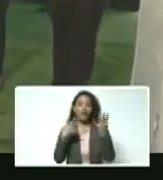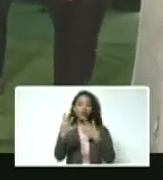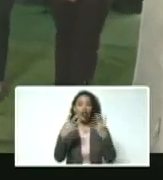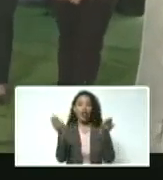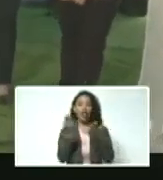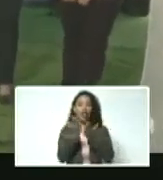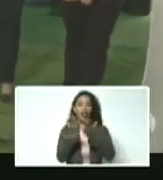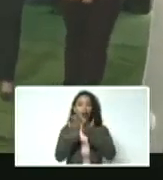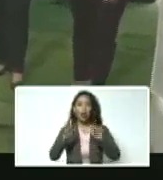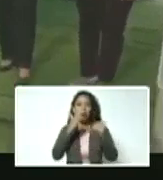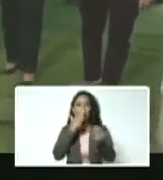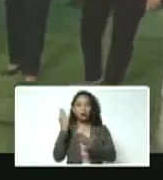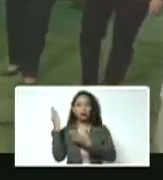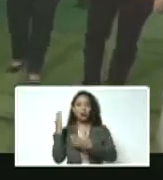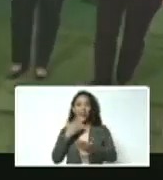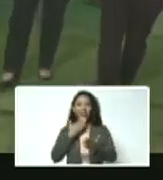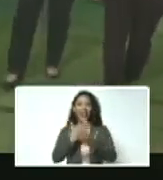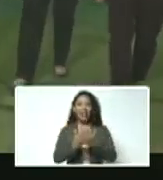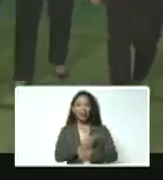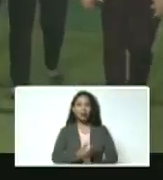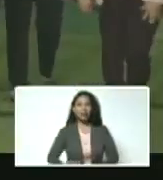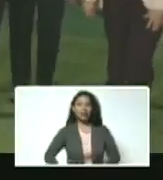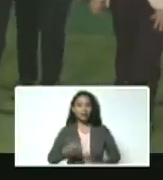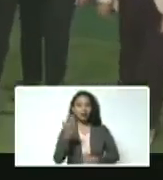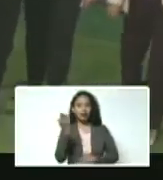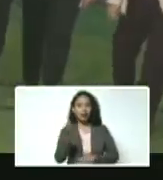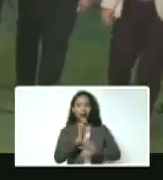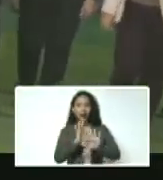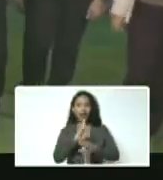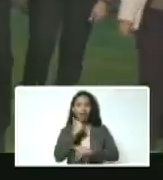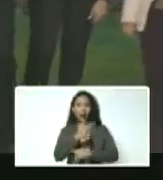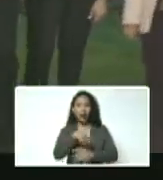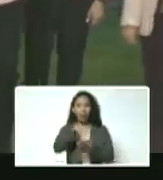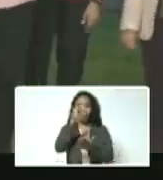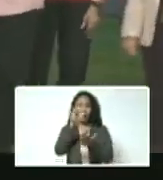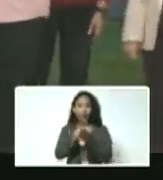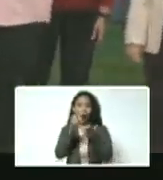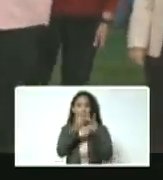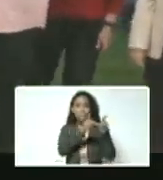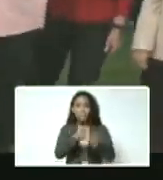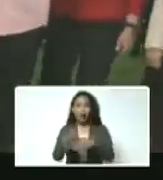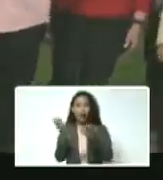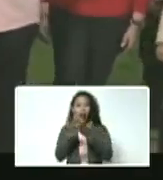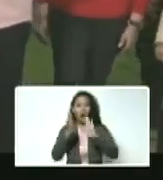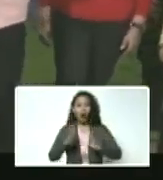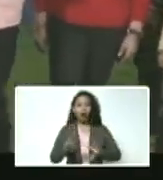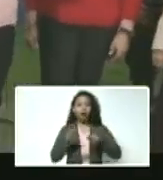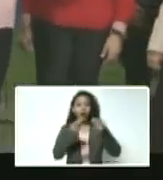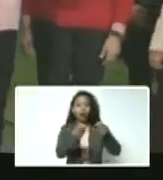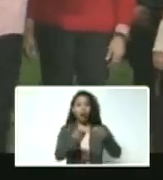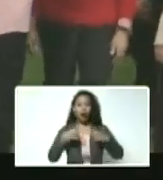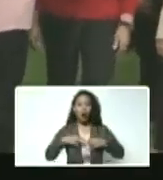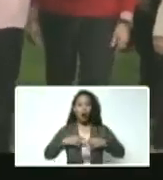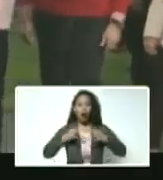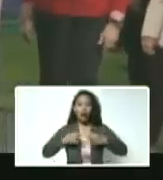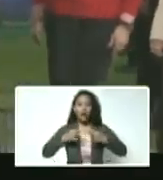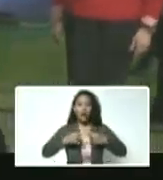Adelante. Bueno, gracias, presidente. Como usted lo ha dicho y aprobó el plan escolar para la dotación de